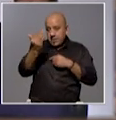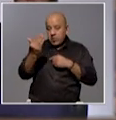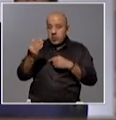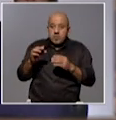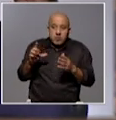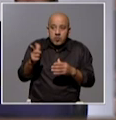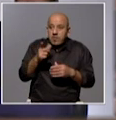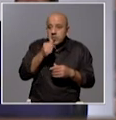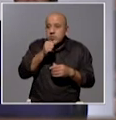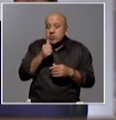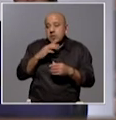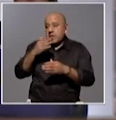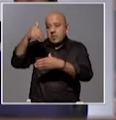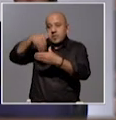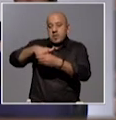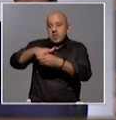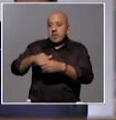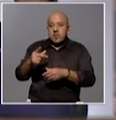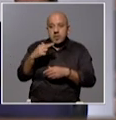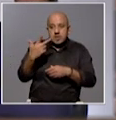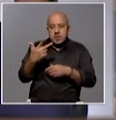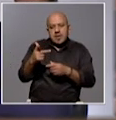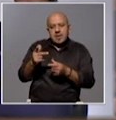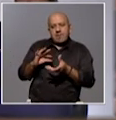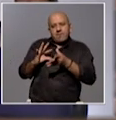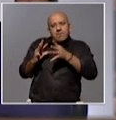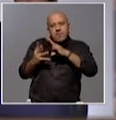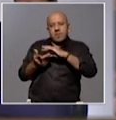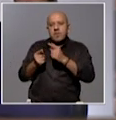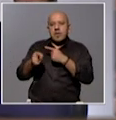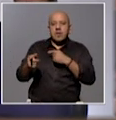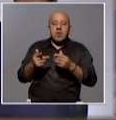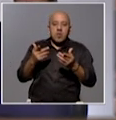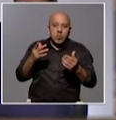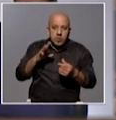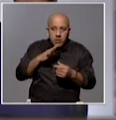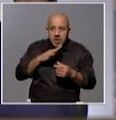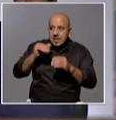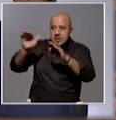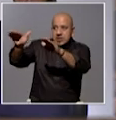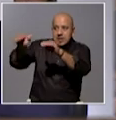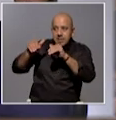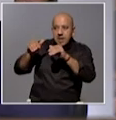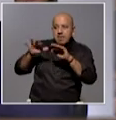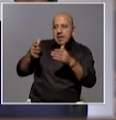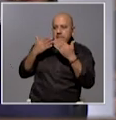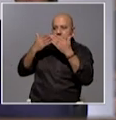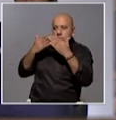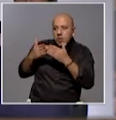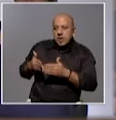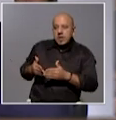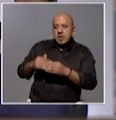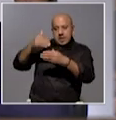otra opción que votar la lo tercero es el procedimiento sabes que normalmente cuando hay interpelaciones se vota la